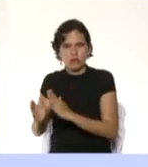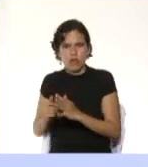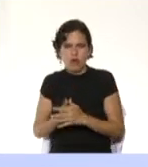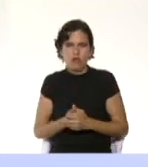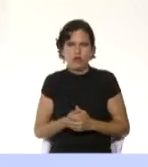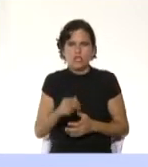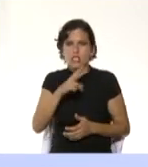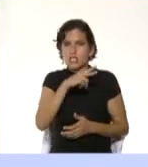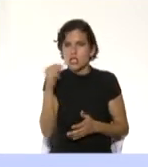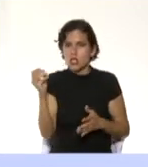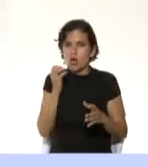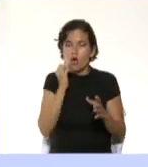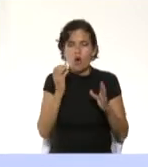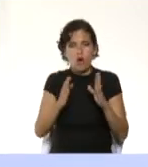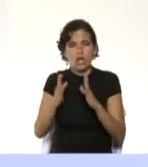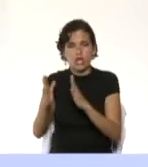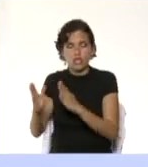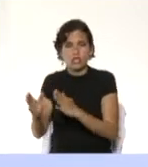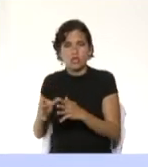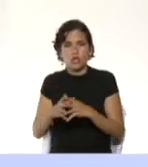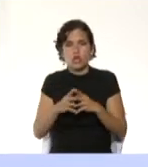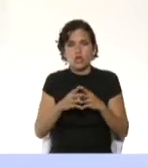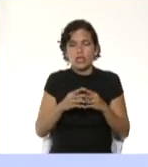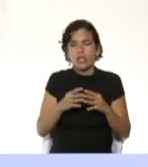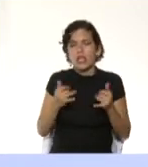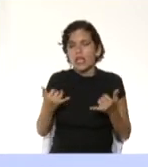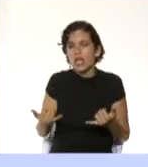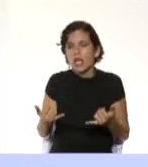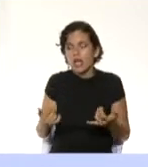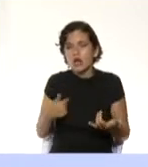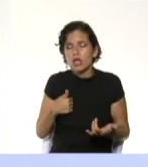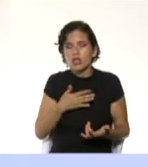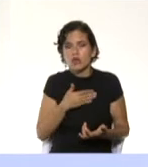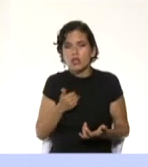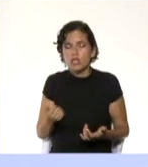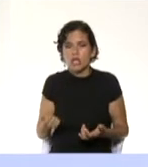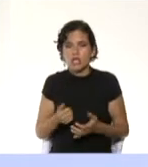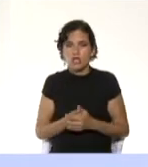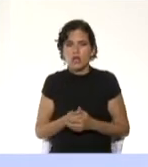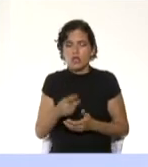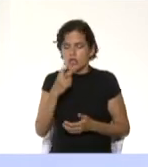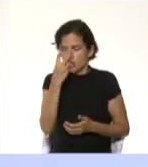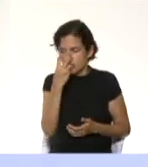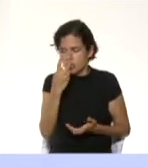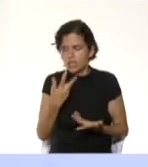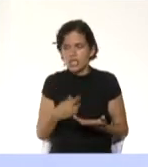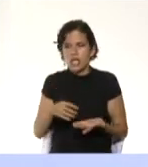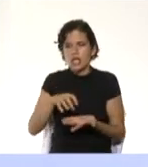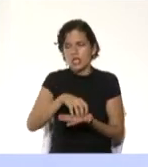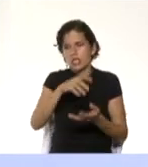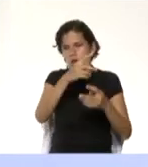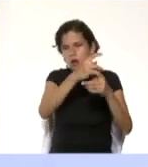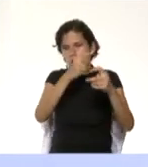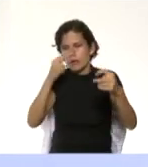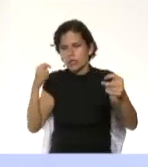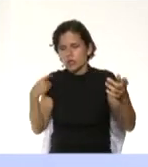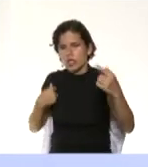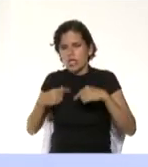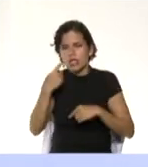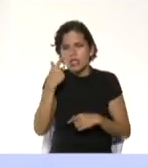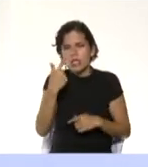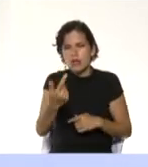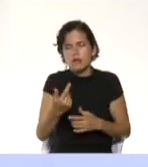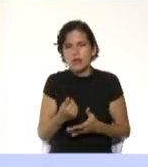organizado. Si no organizo todo eso, que es realmente lo que quiero, de visitar el estado Amazonas, de